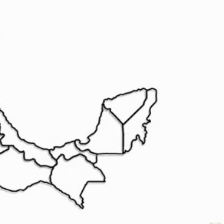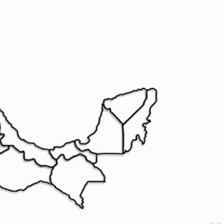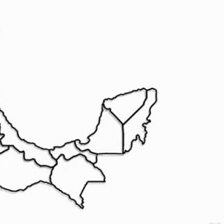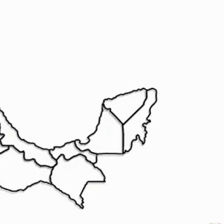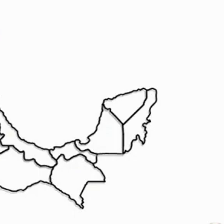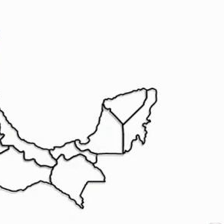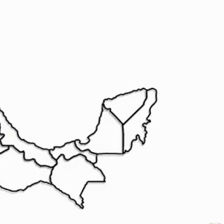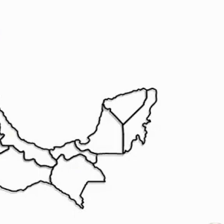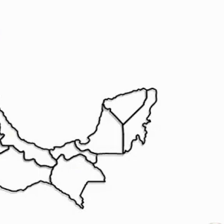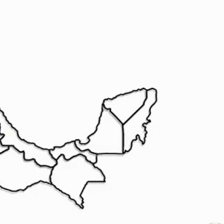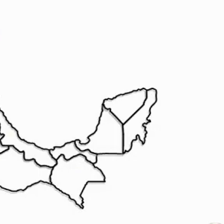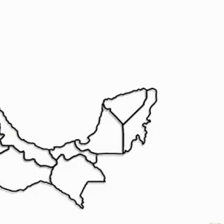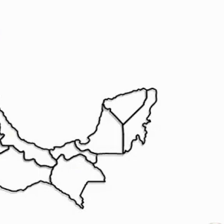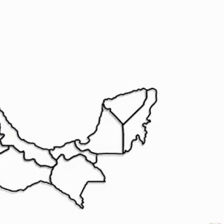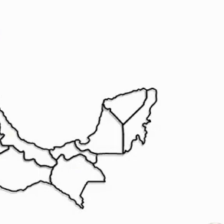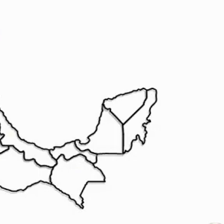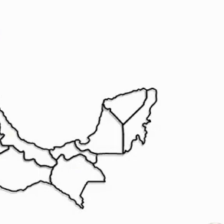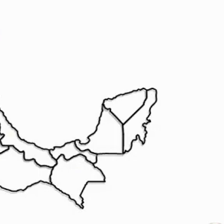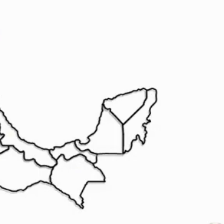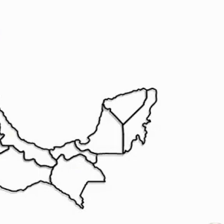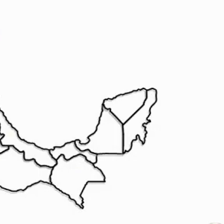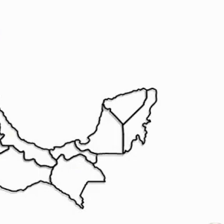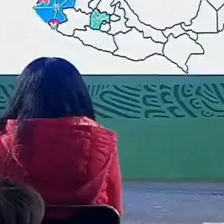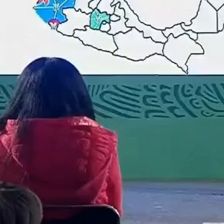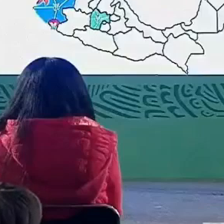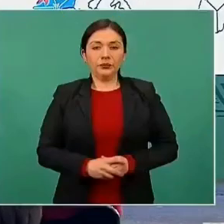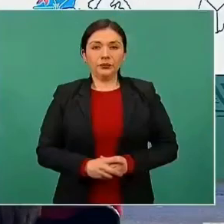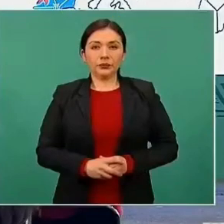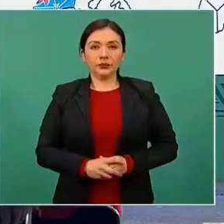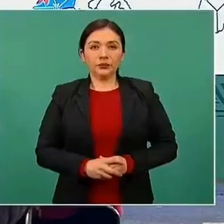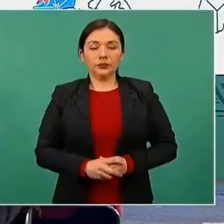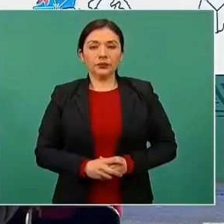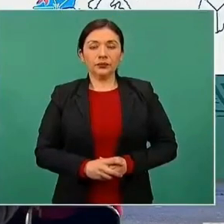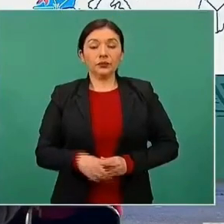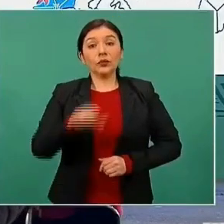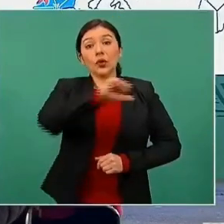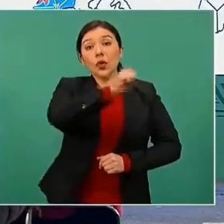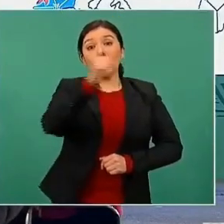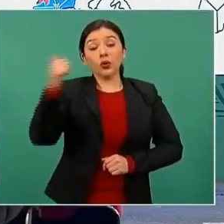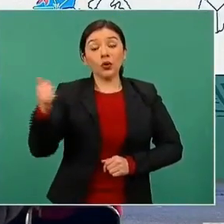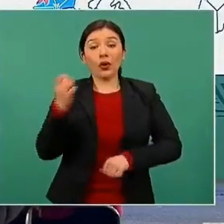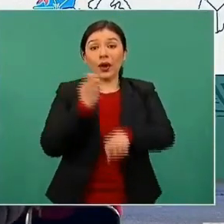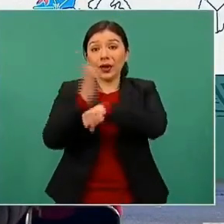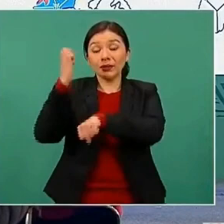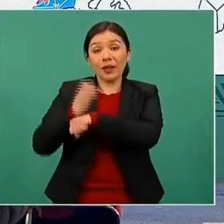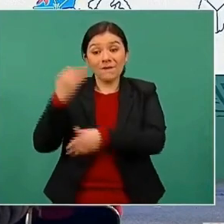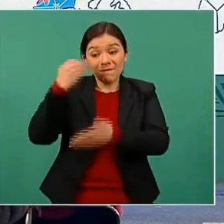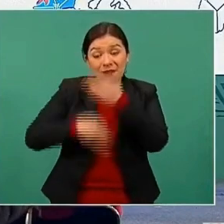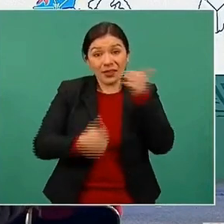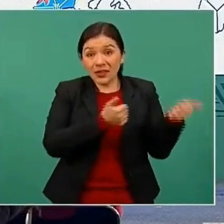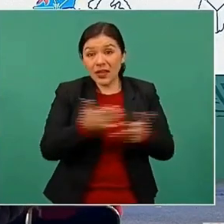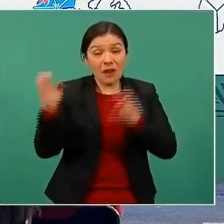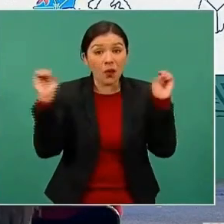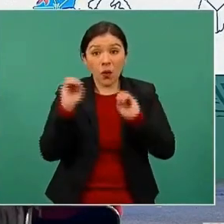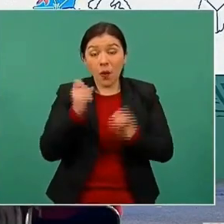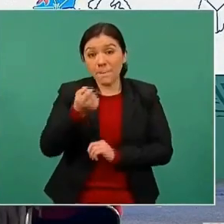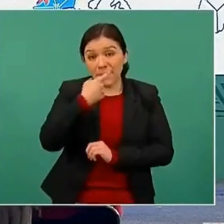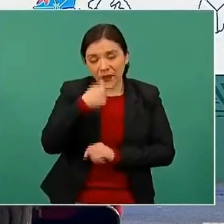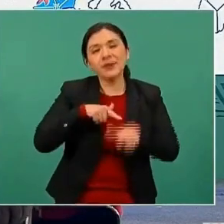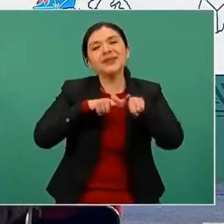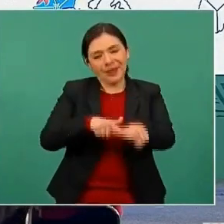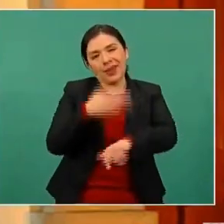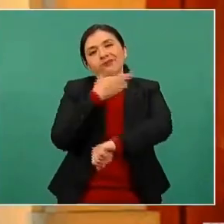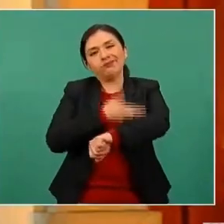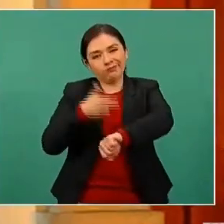como ya mencioné en los otros estados que tienen ya son medicamentos continuaremos con esta actividad en cuanto al